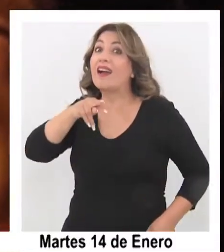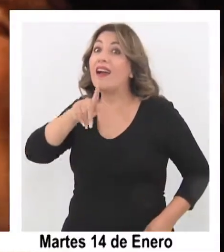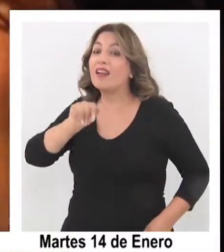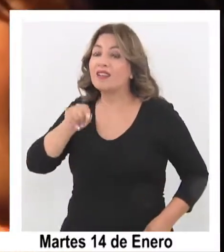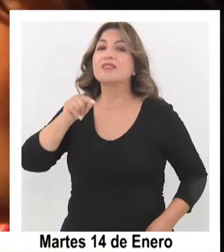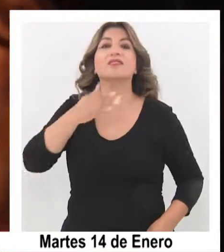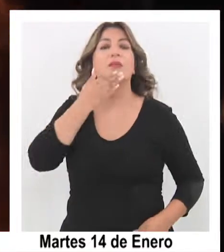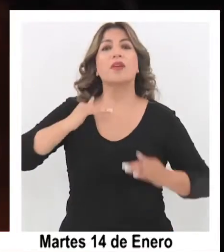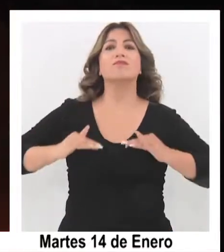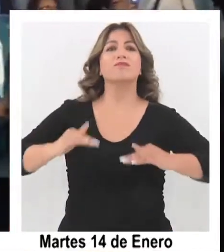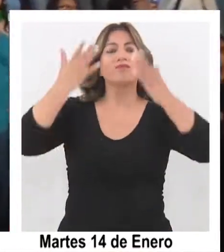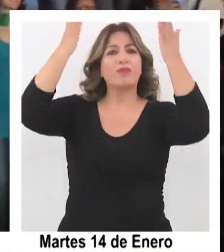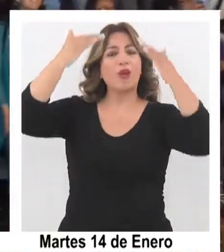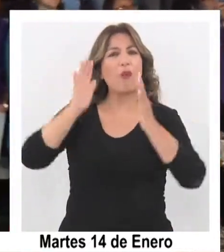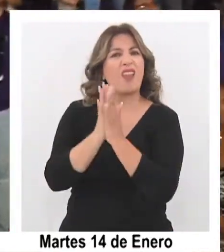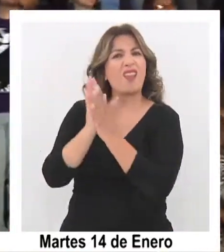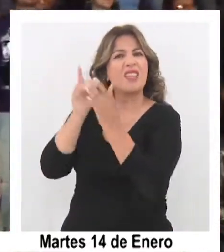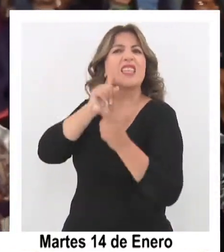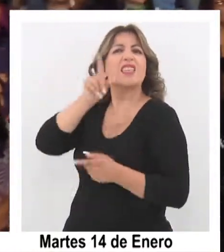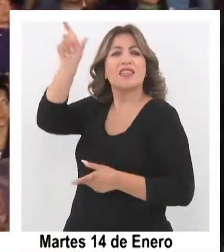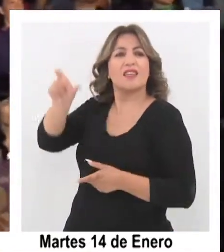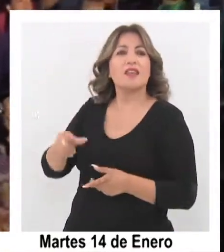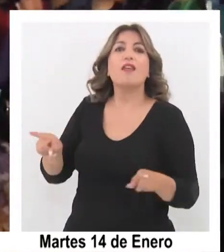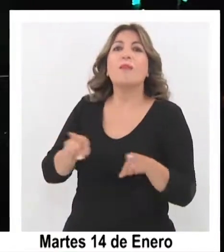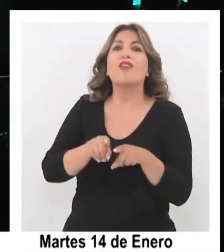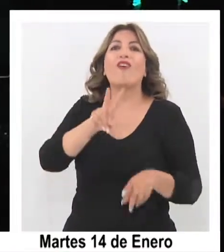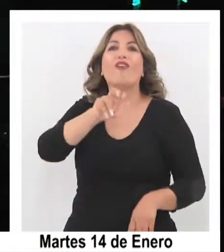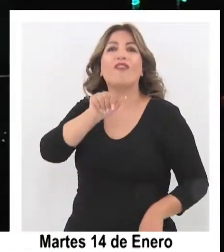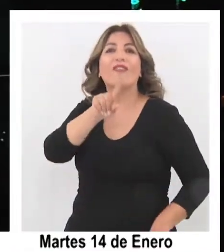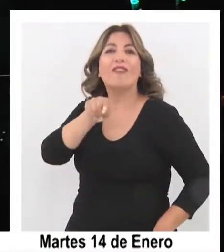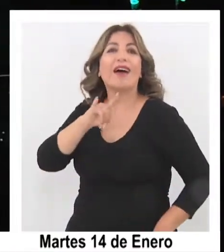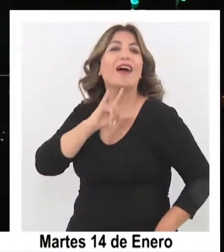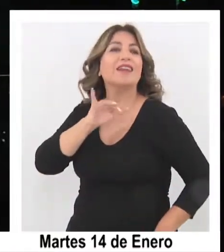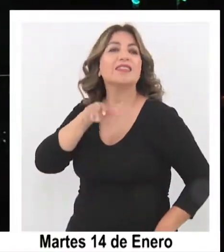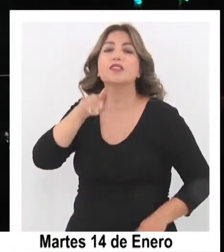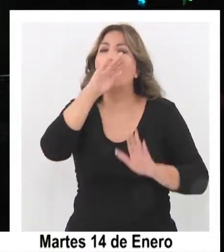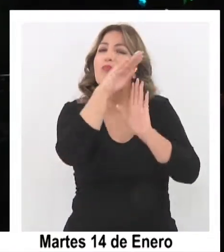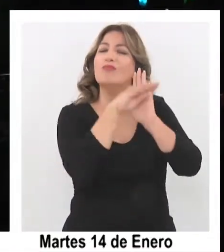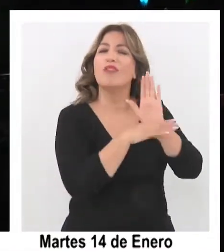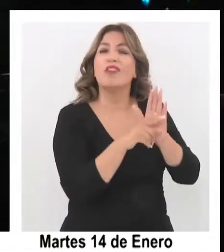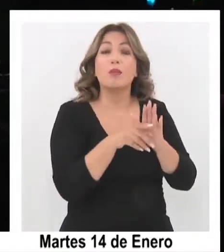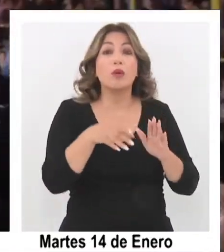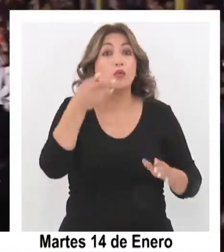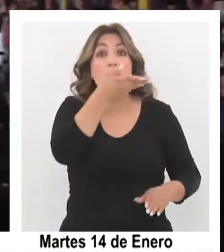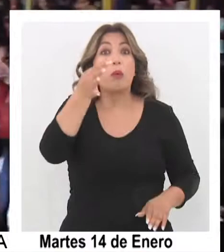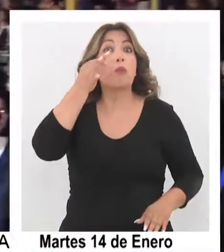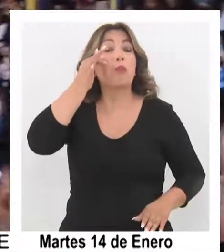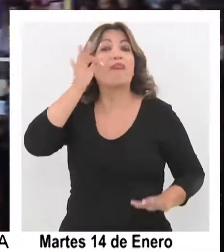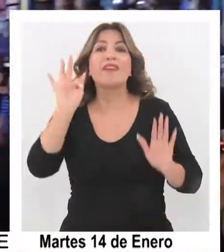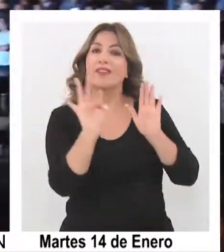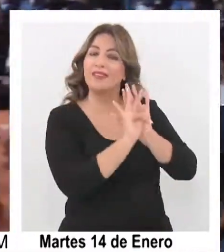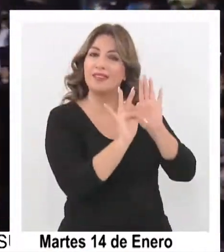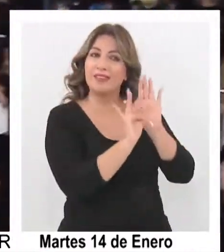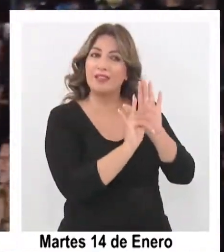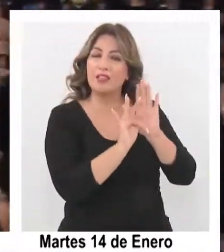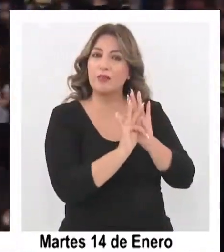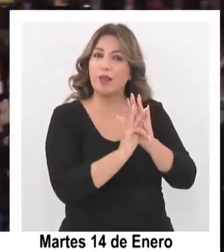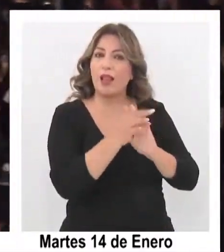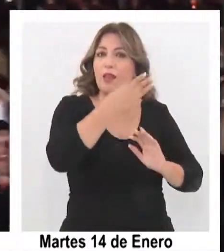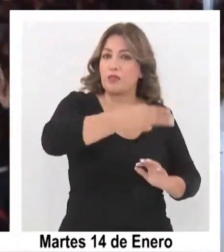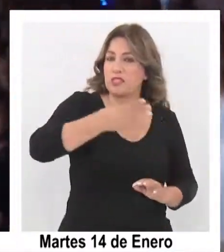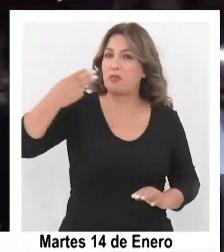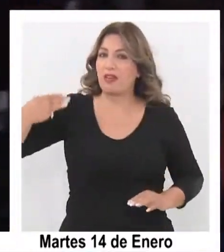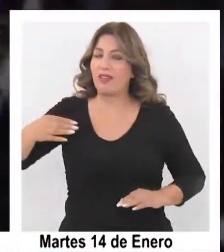Jarcas. Mientras que en Guara los aplausos se los llevarán los hermanos Vázquez, programación que está disponible en el